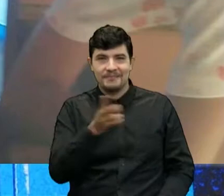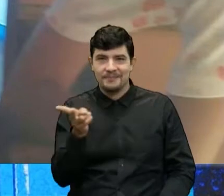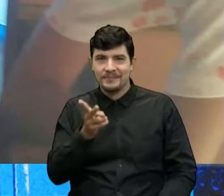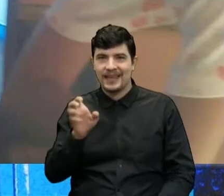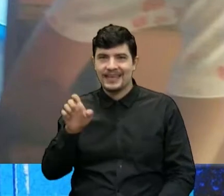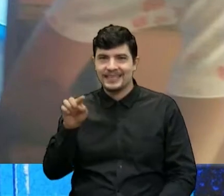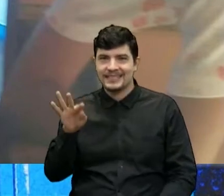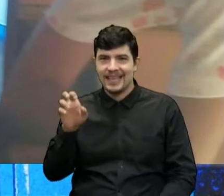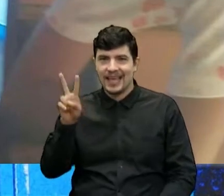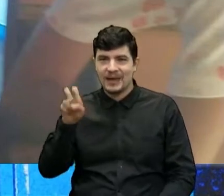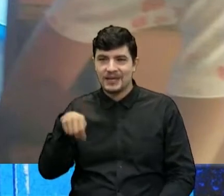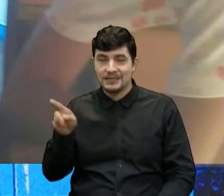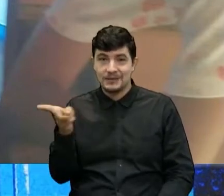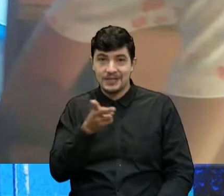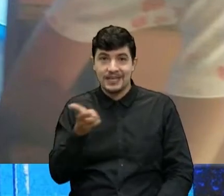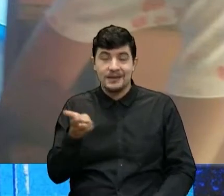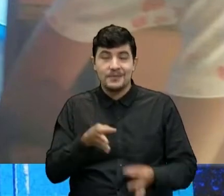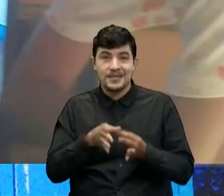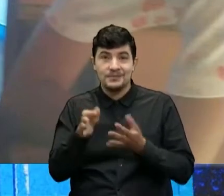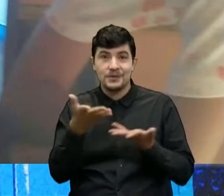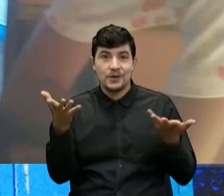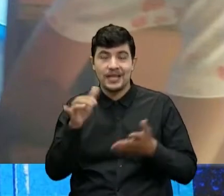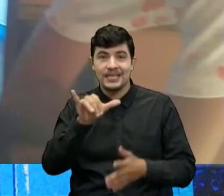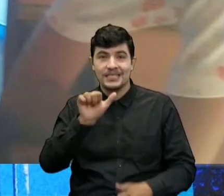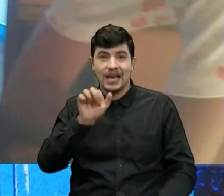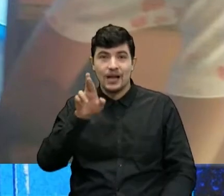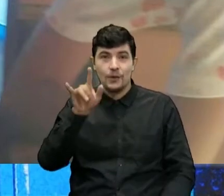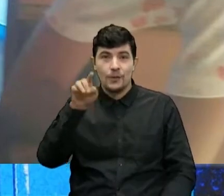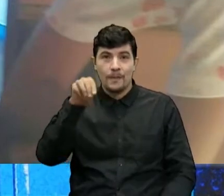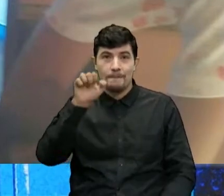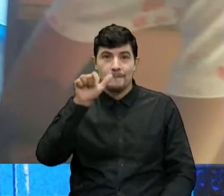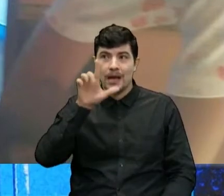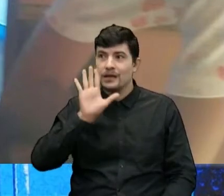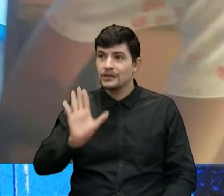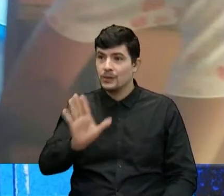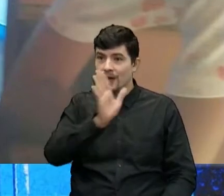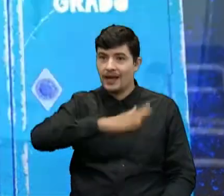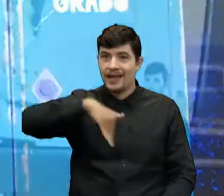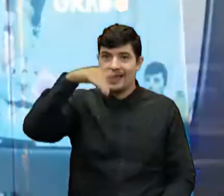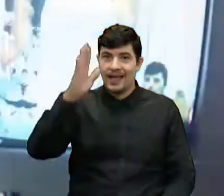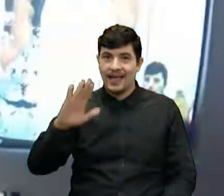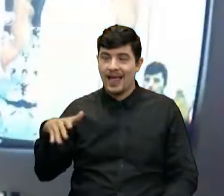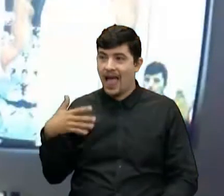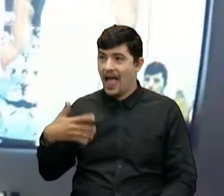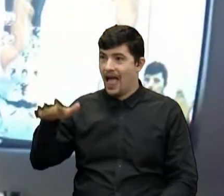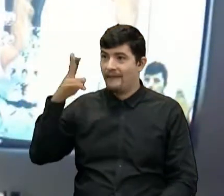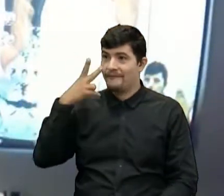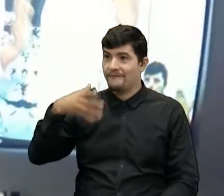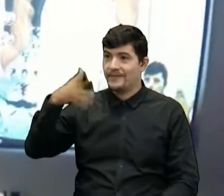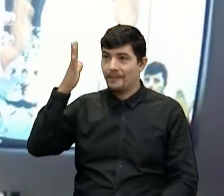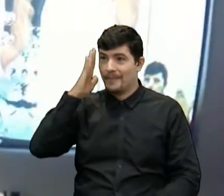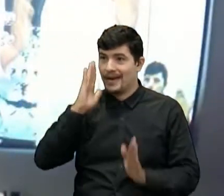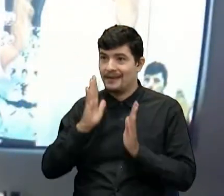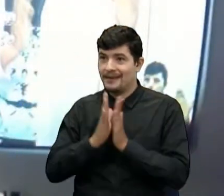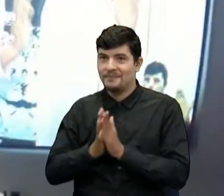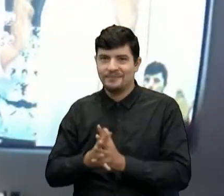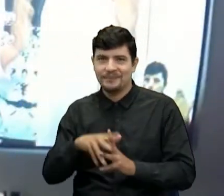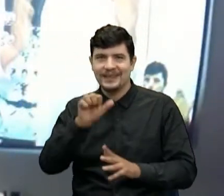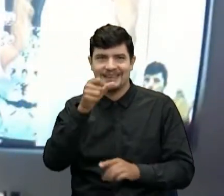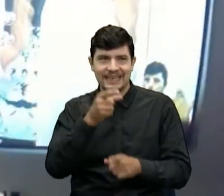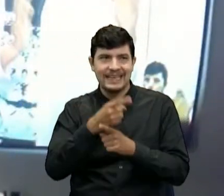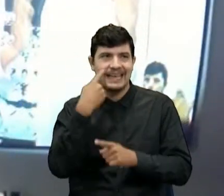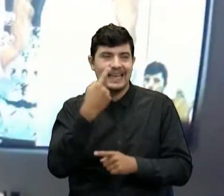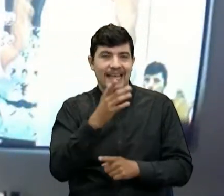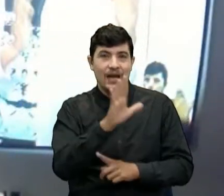fotografía Desde Yarumal Antioquia Mejor dicho Ave María Ave María Pues aquí hay otra joven Que se